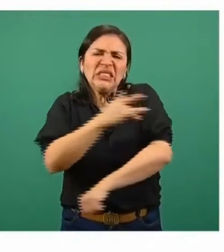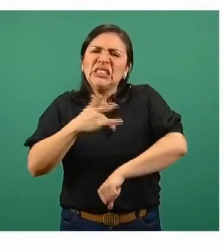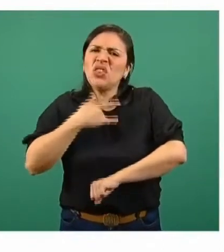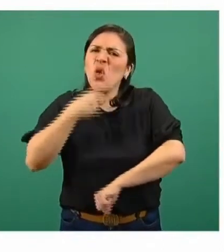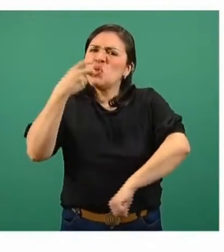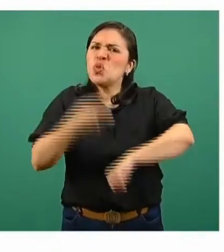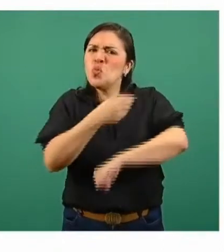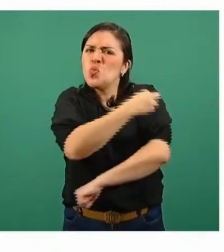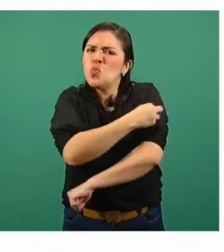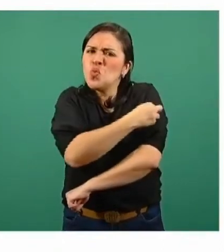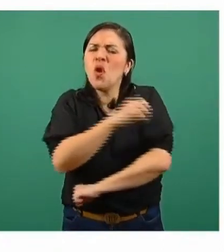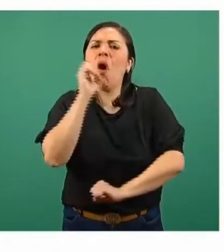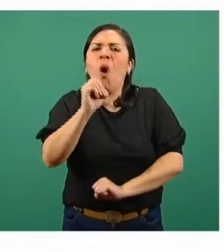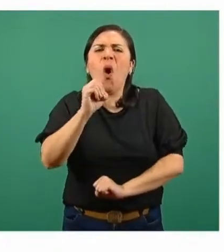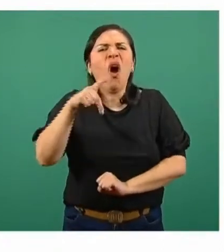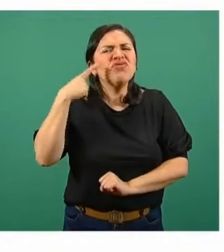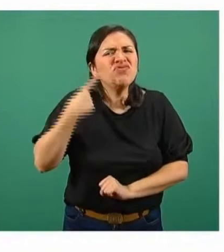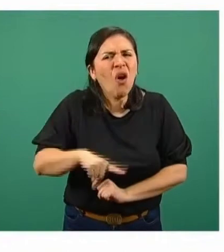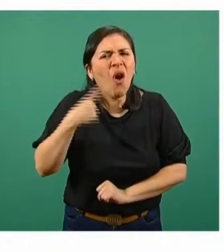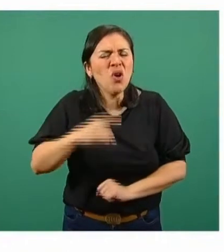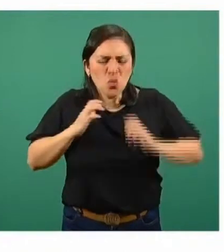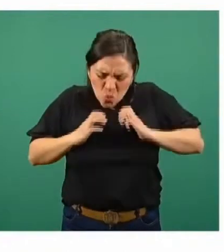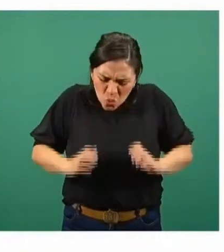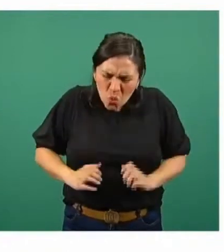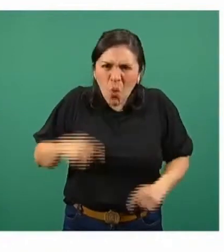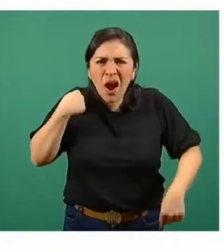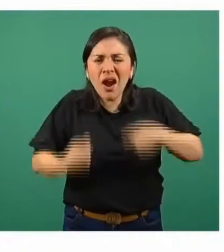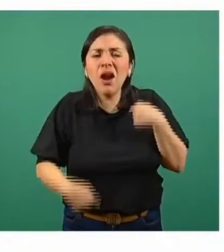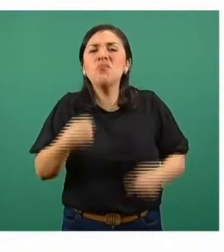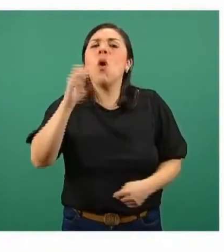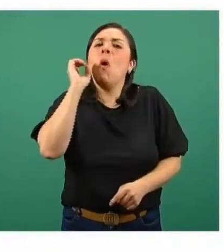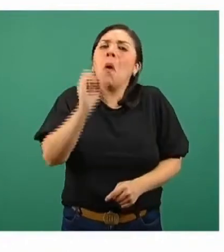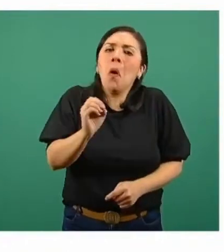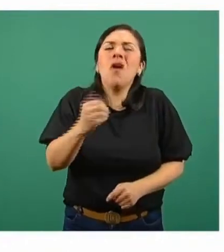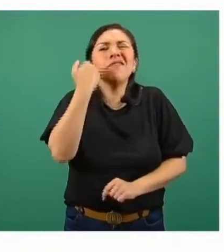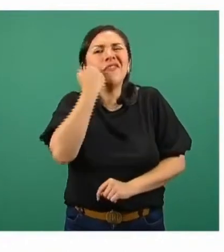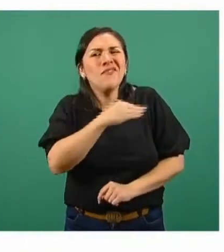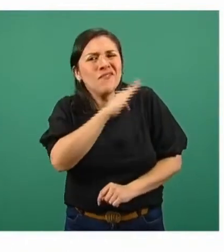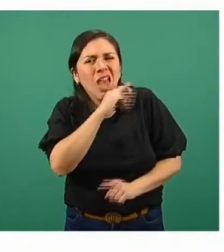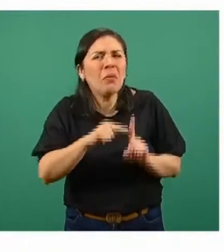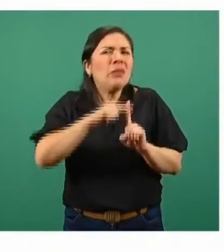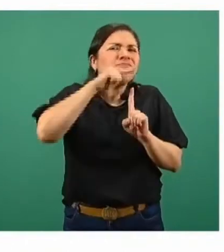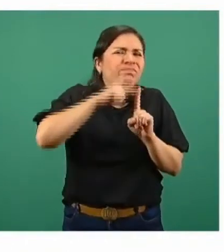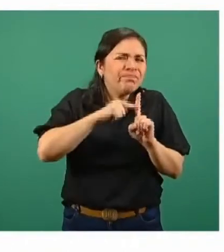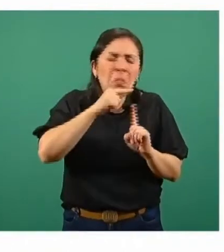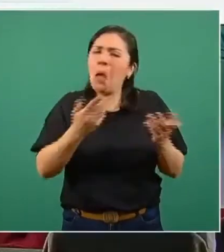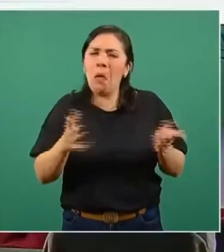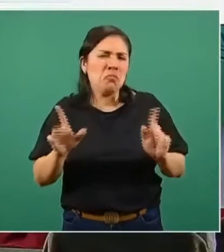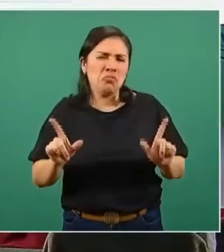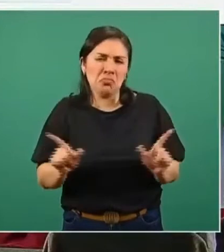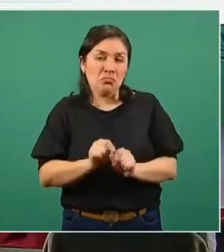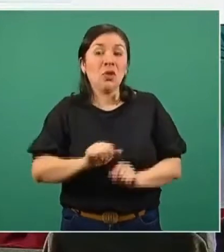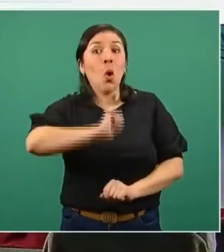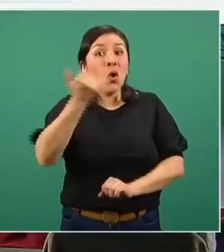mismo sitio, a lo mejor dolores musculares, alguna fiebre o febrícula, etcétera. Y